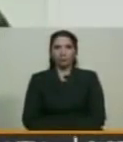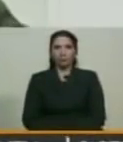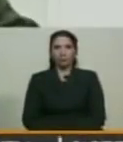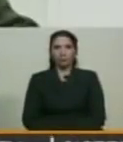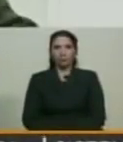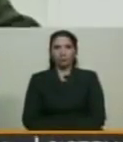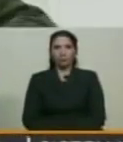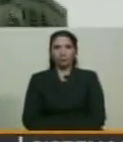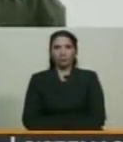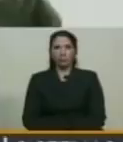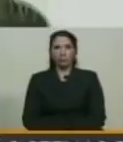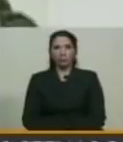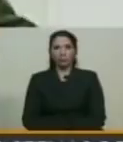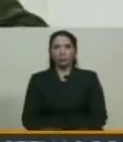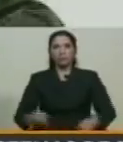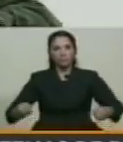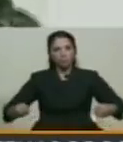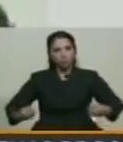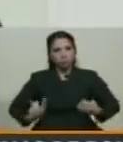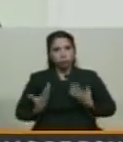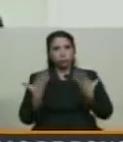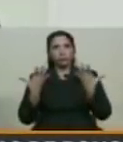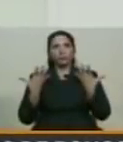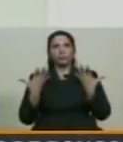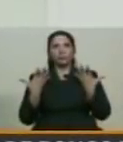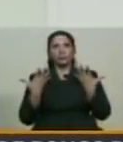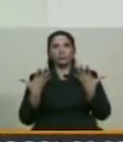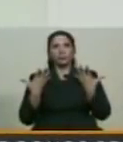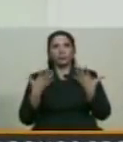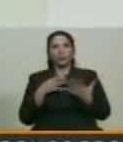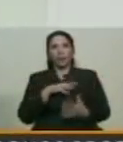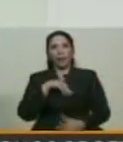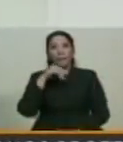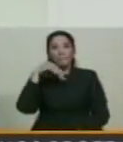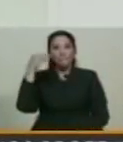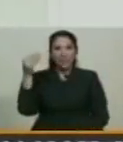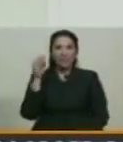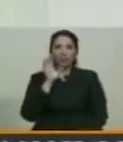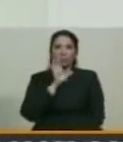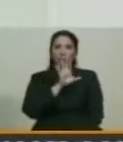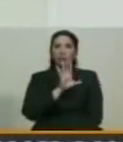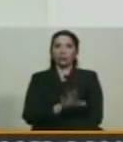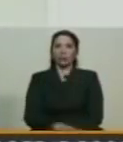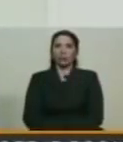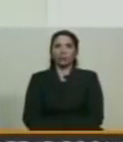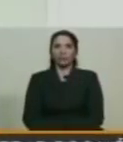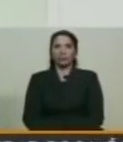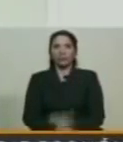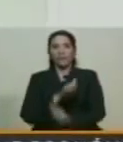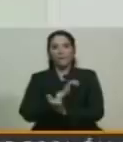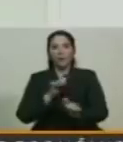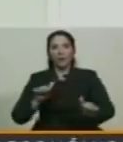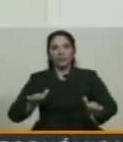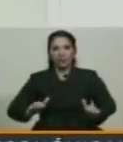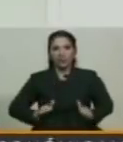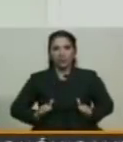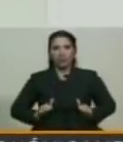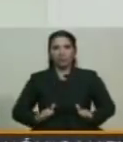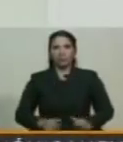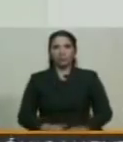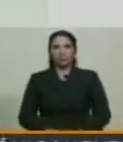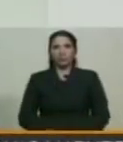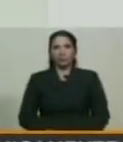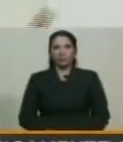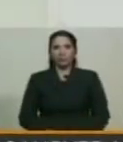de reanimación del espíritu patriótico de la Fuerza Armada, y no solamente